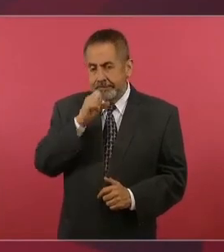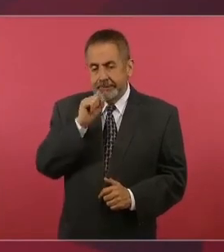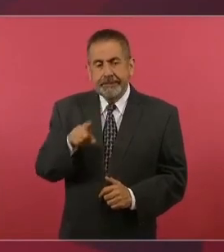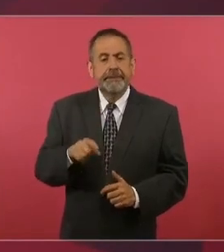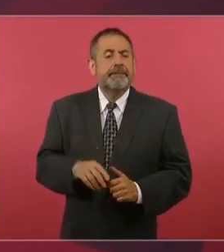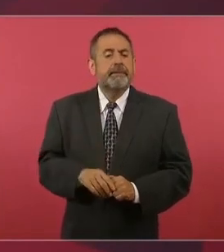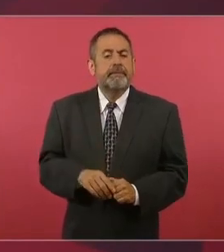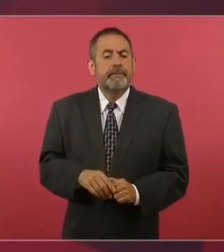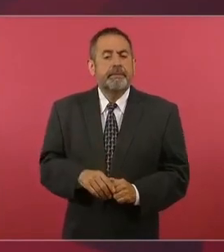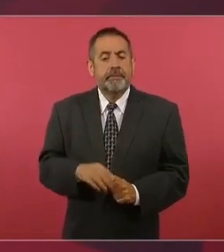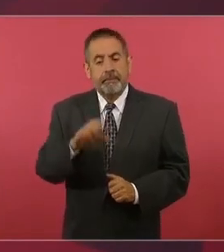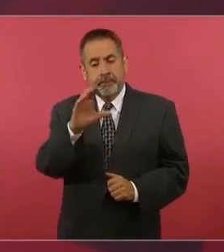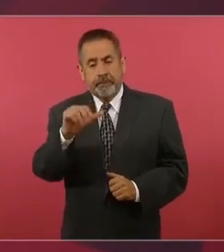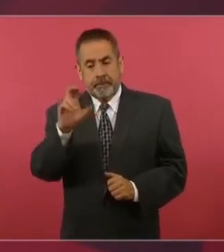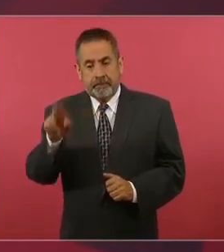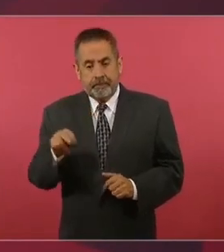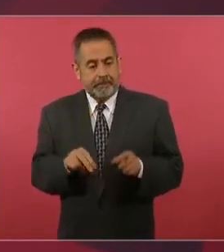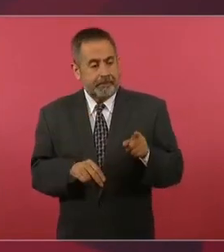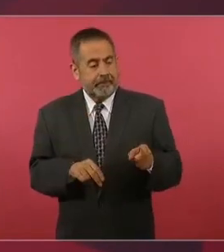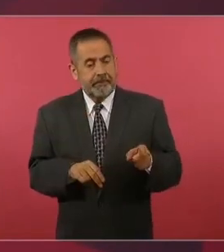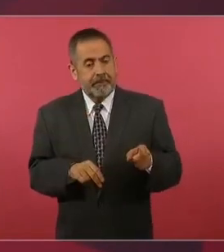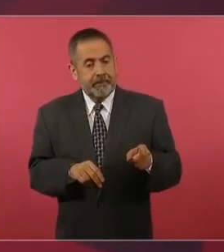Y en Cancún,